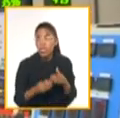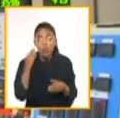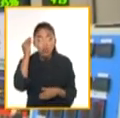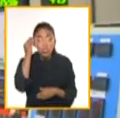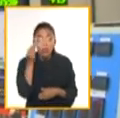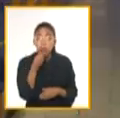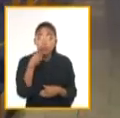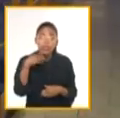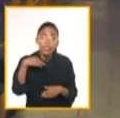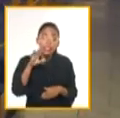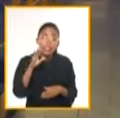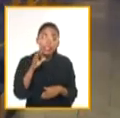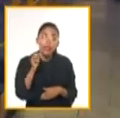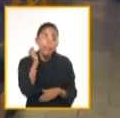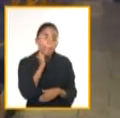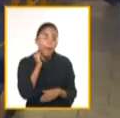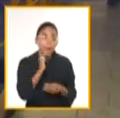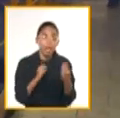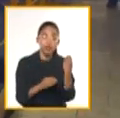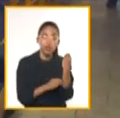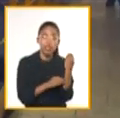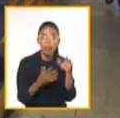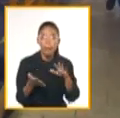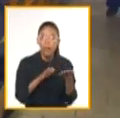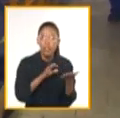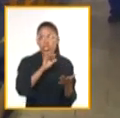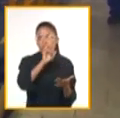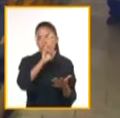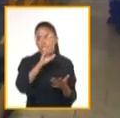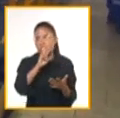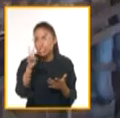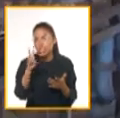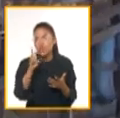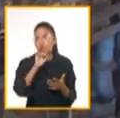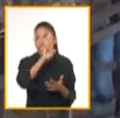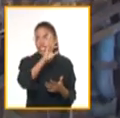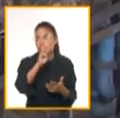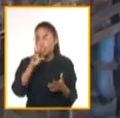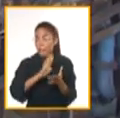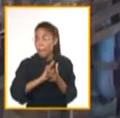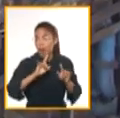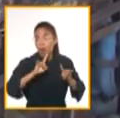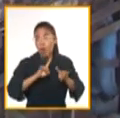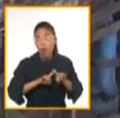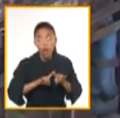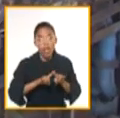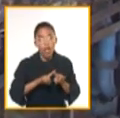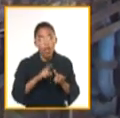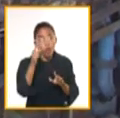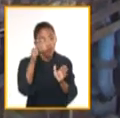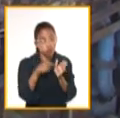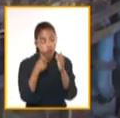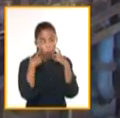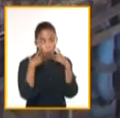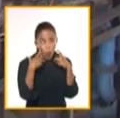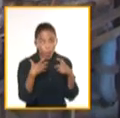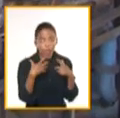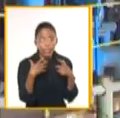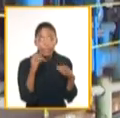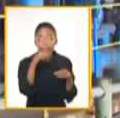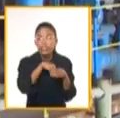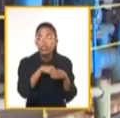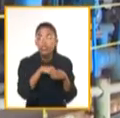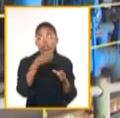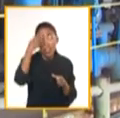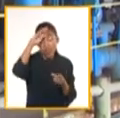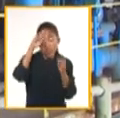mayor potencia disponible, alrededor de los 62, 63 megawatts, teniendo en cuenta que realmente el país, el